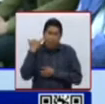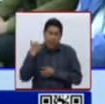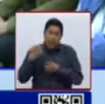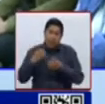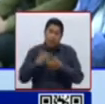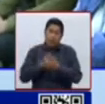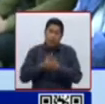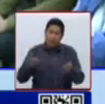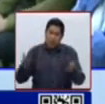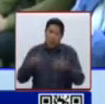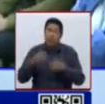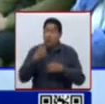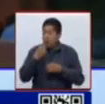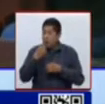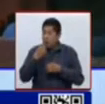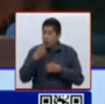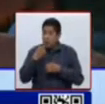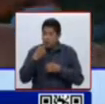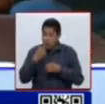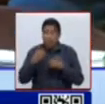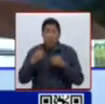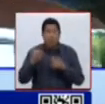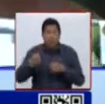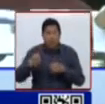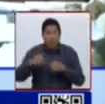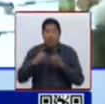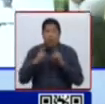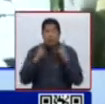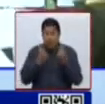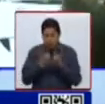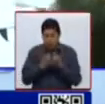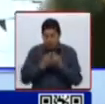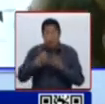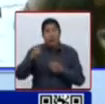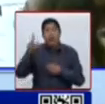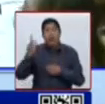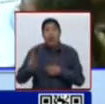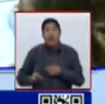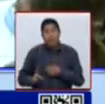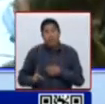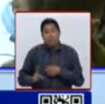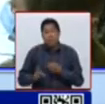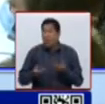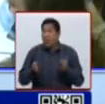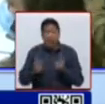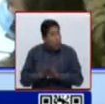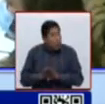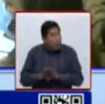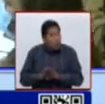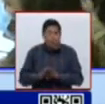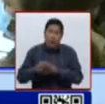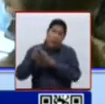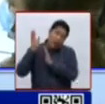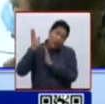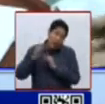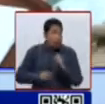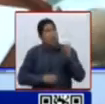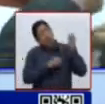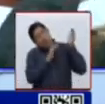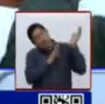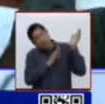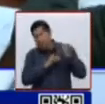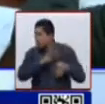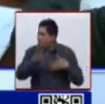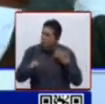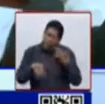del Tribunal Departamental de Justicia de La Paz, a puerta cerrada, continúa ya esta vez la réplica y dúplica de